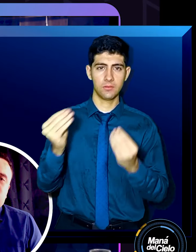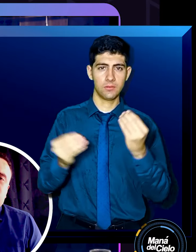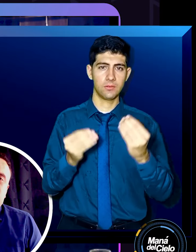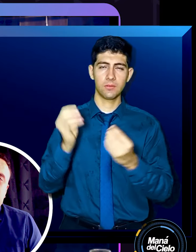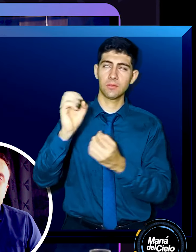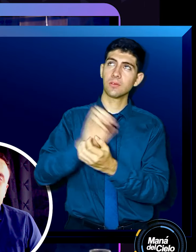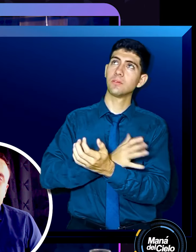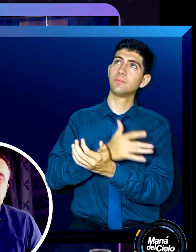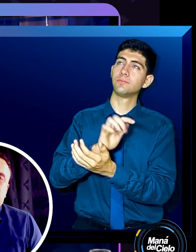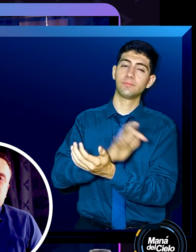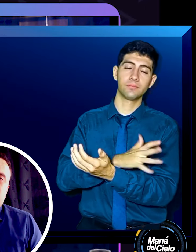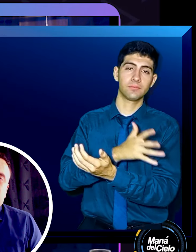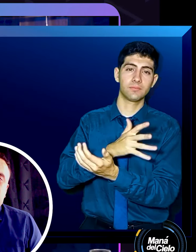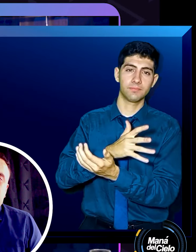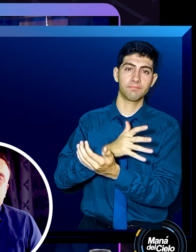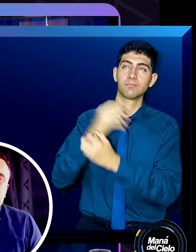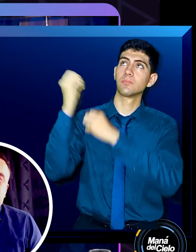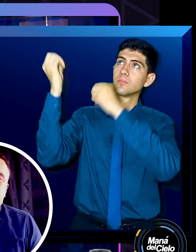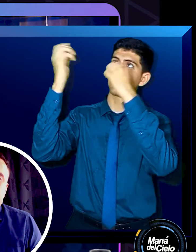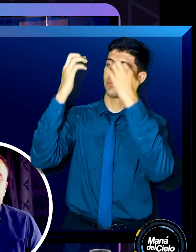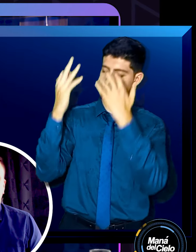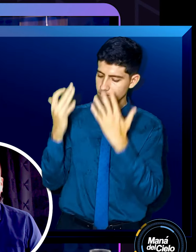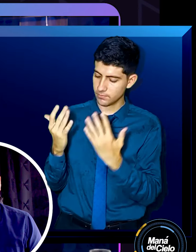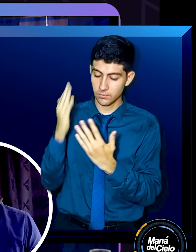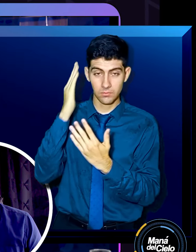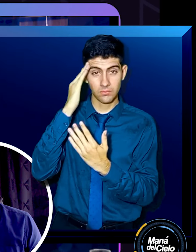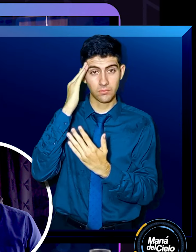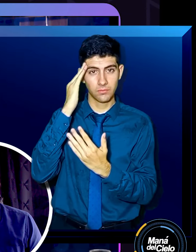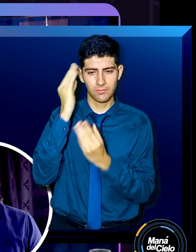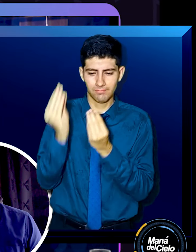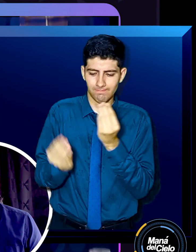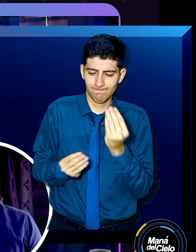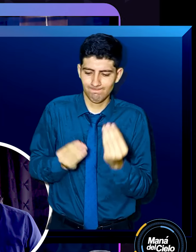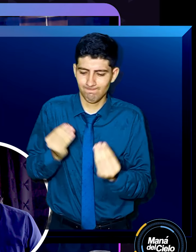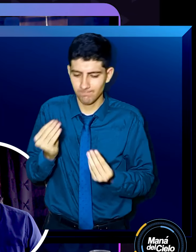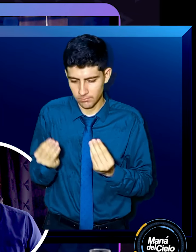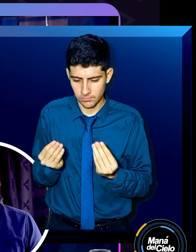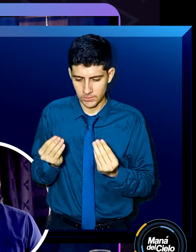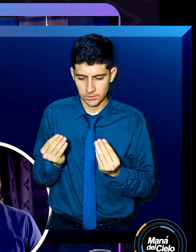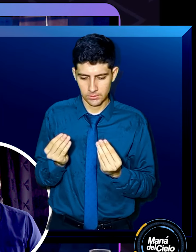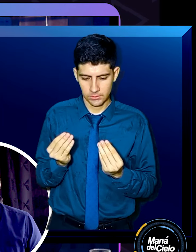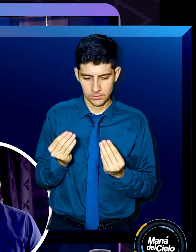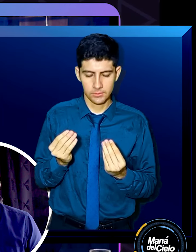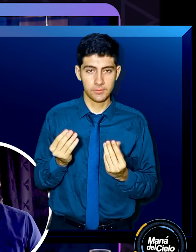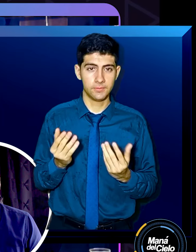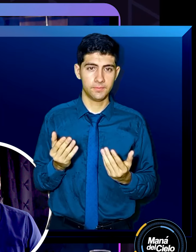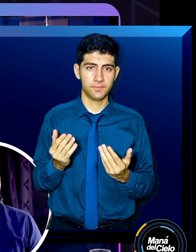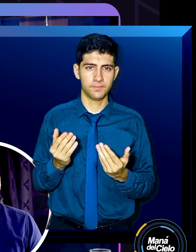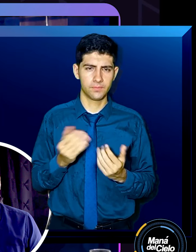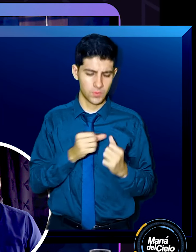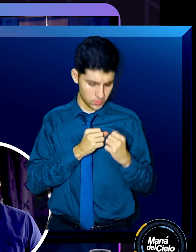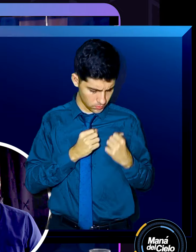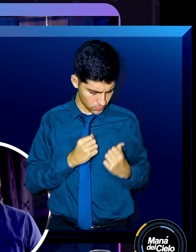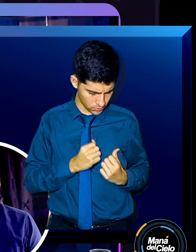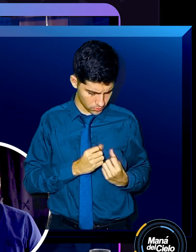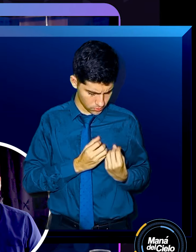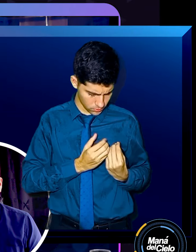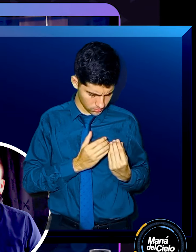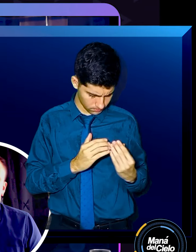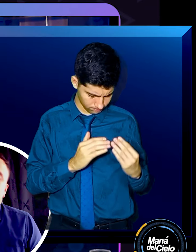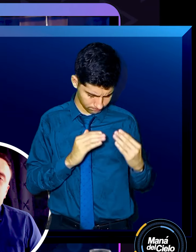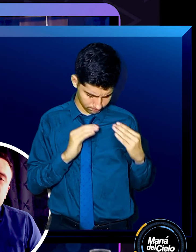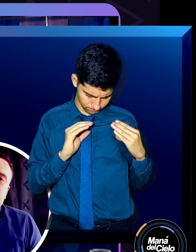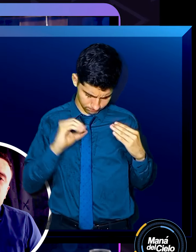Es que uno, el Espíritu Santo sabe lo que hace. Pero yo quisiera, hermano, en el temor de Dios, abra su